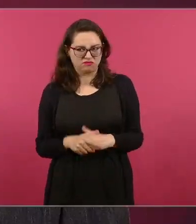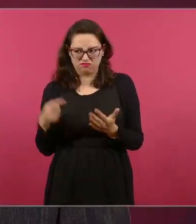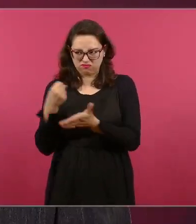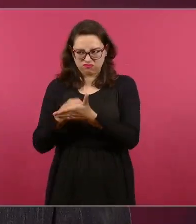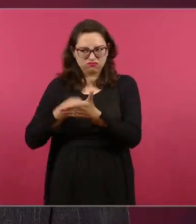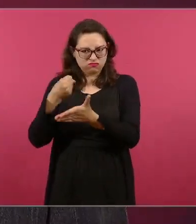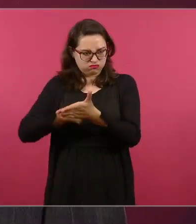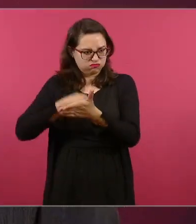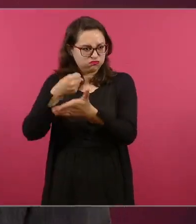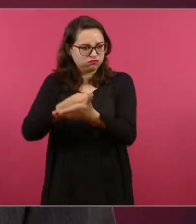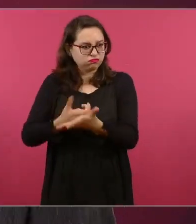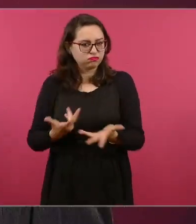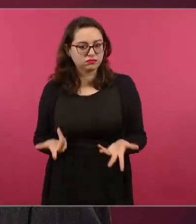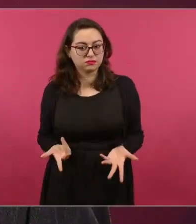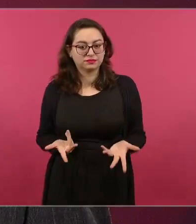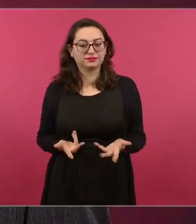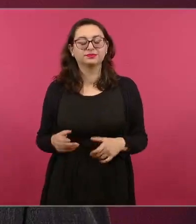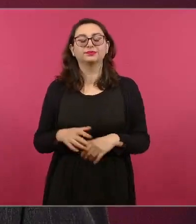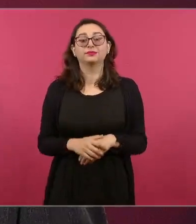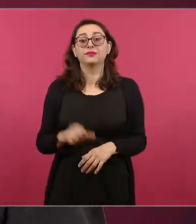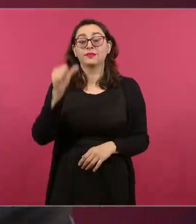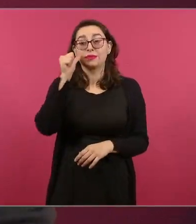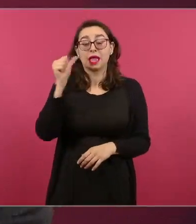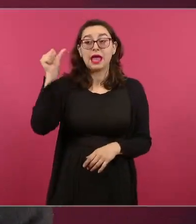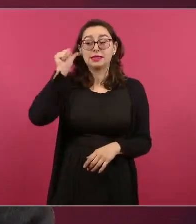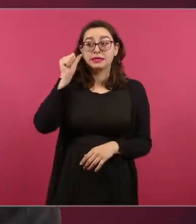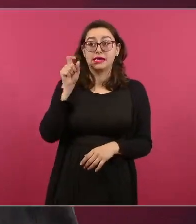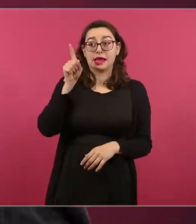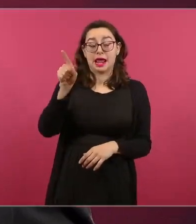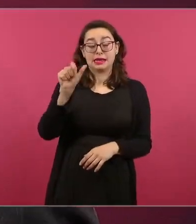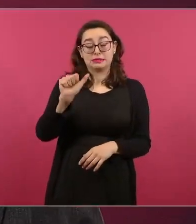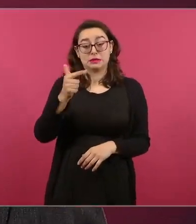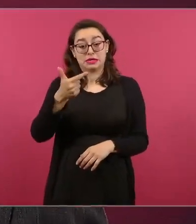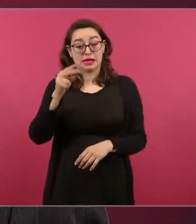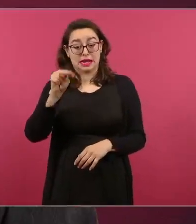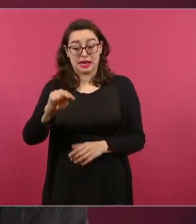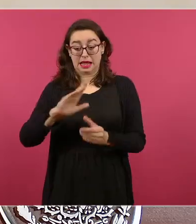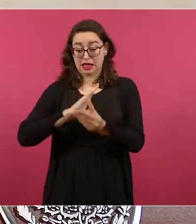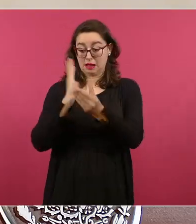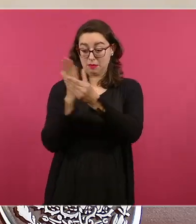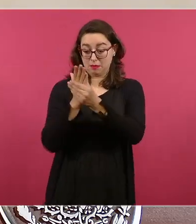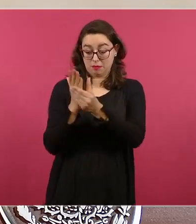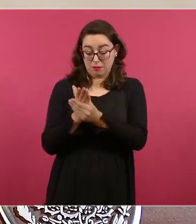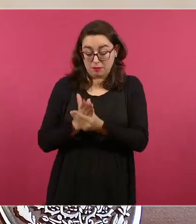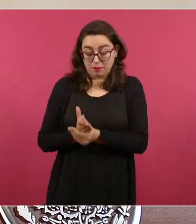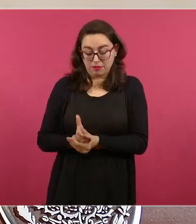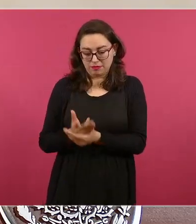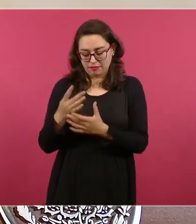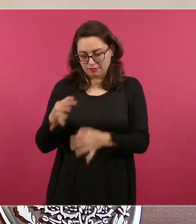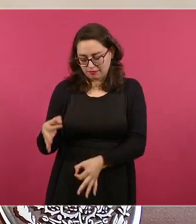viendo en el Archivo General de la Nación el acta que dicta